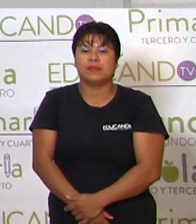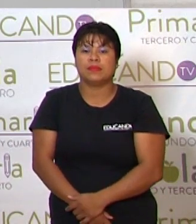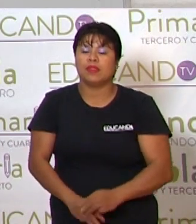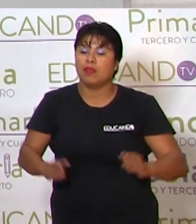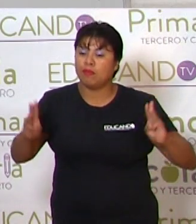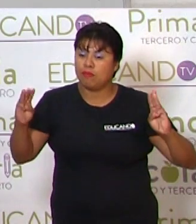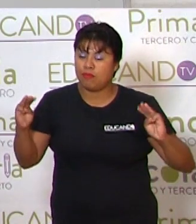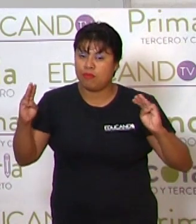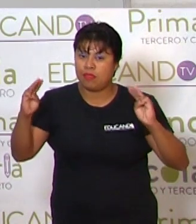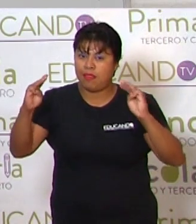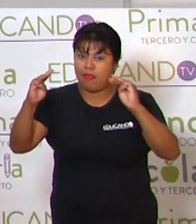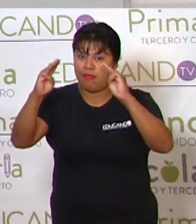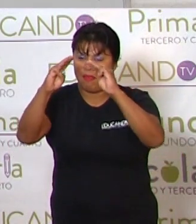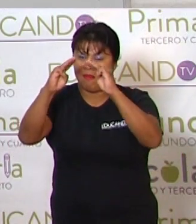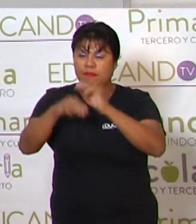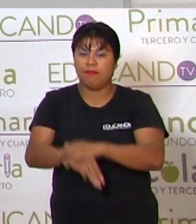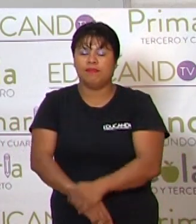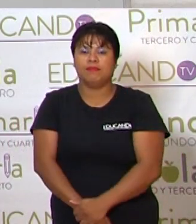montaña,